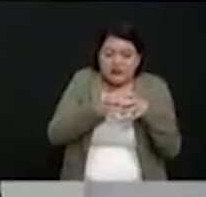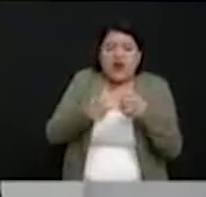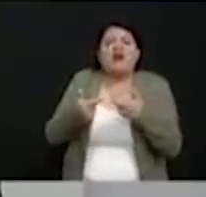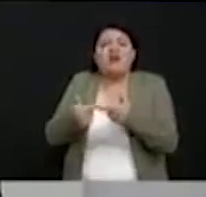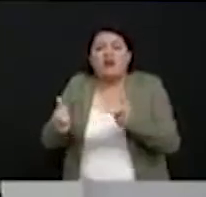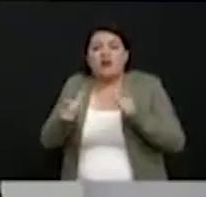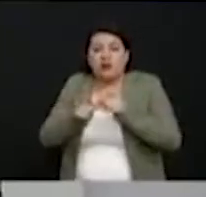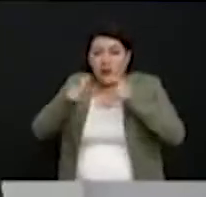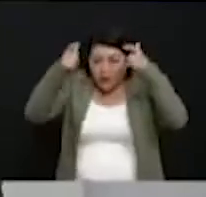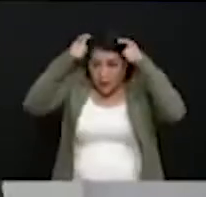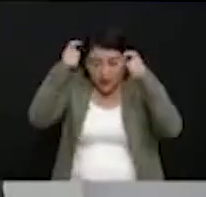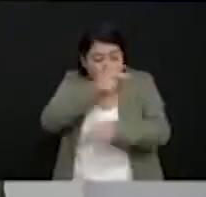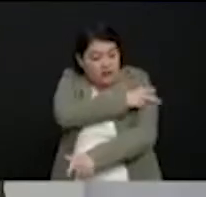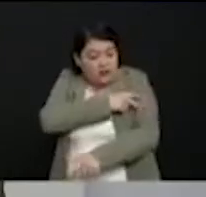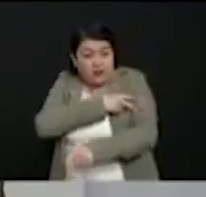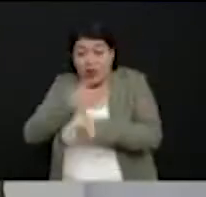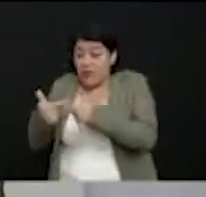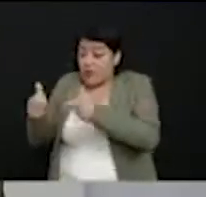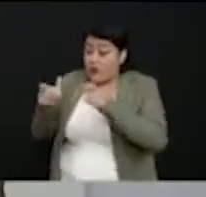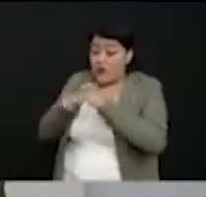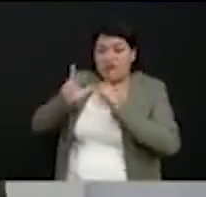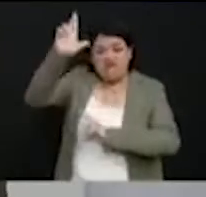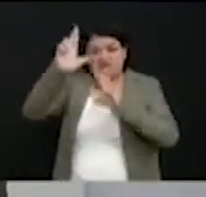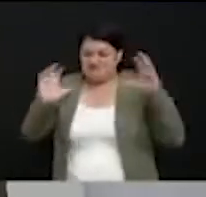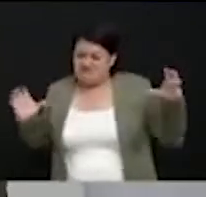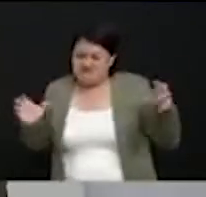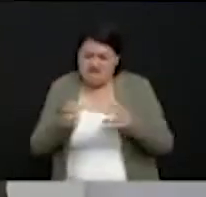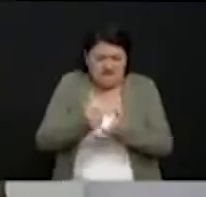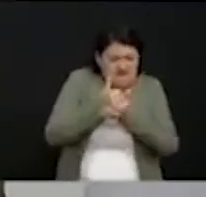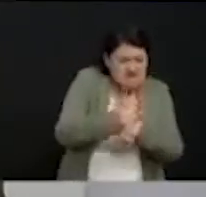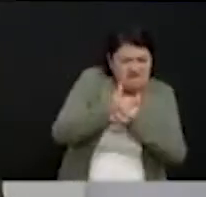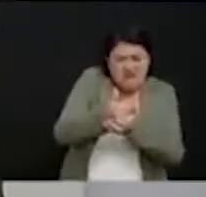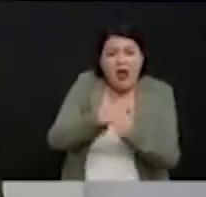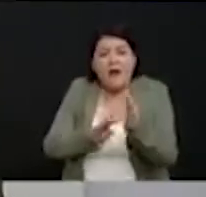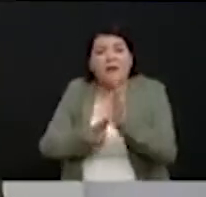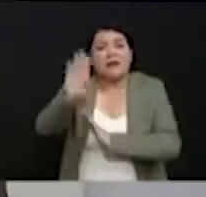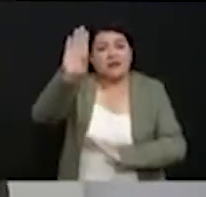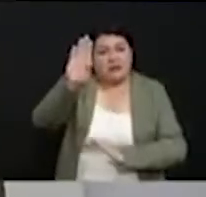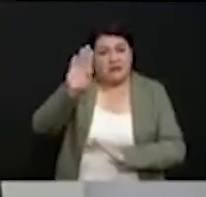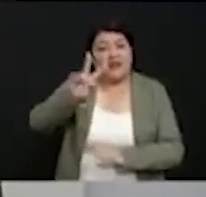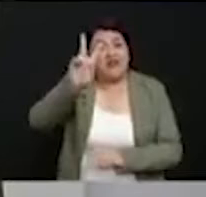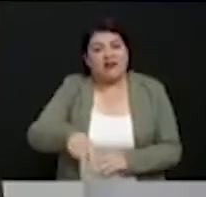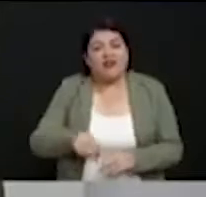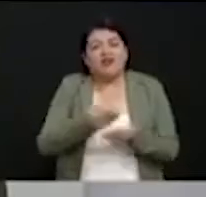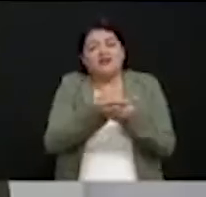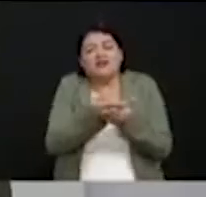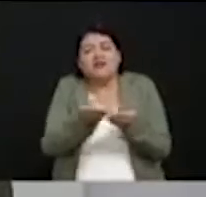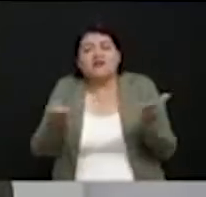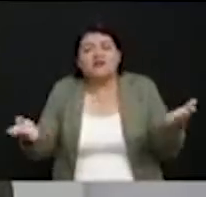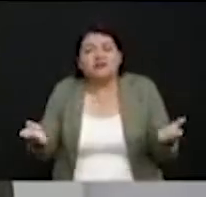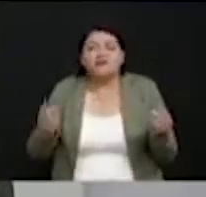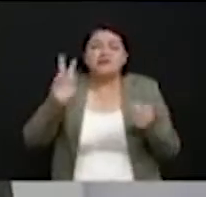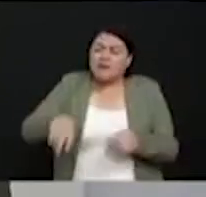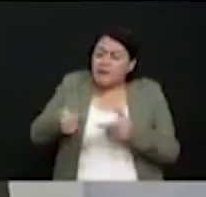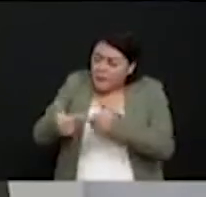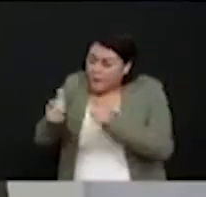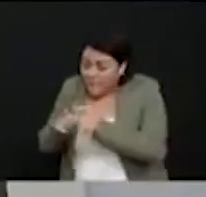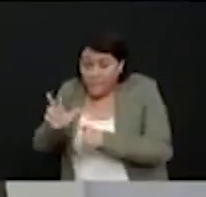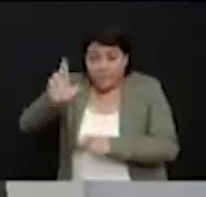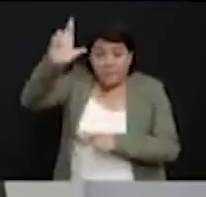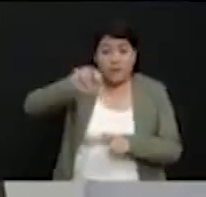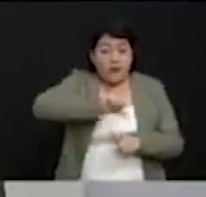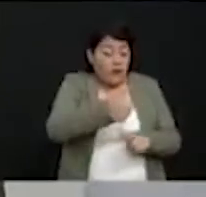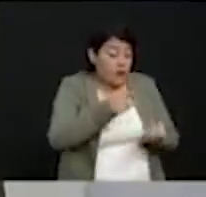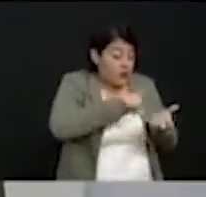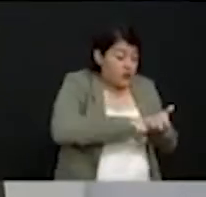brigadistas y voluntarios de la sociedad civil para superar la adversidad a todos ellos voluntarios y servidores